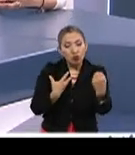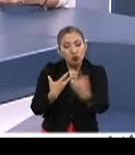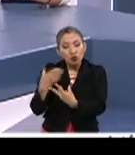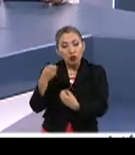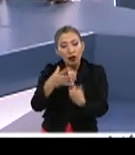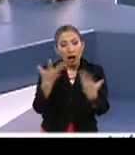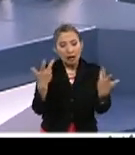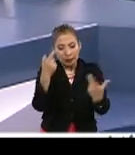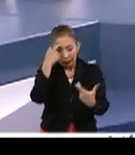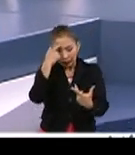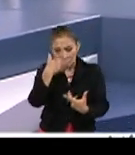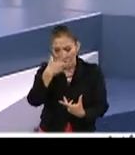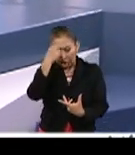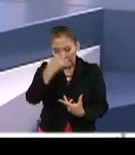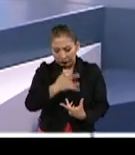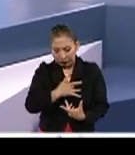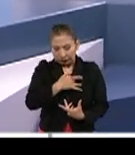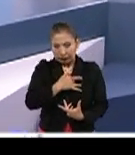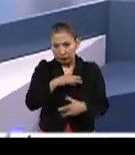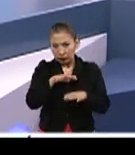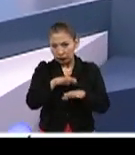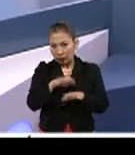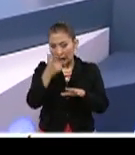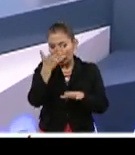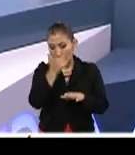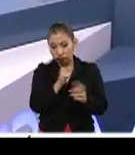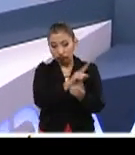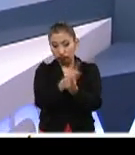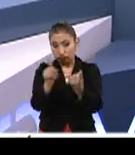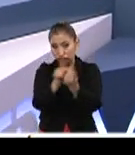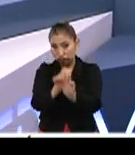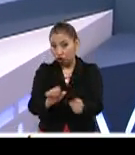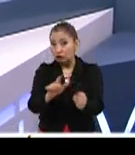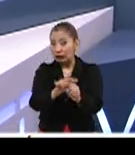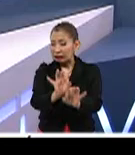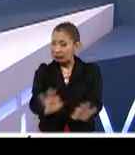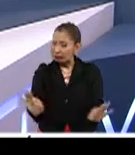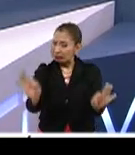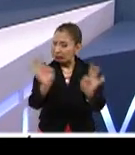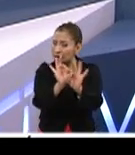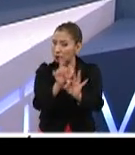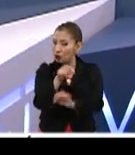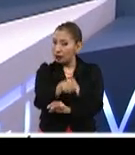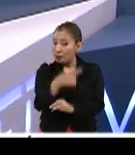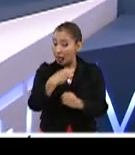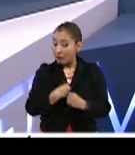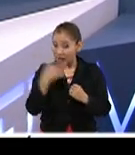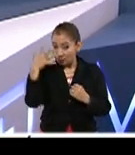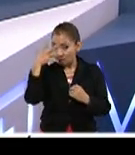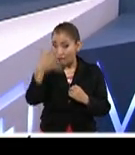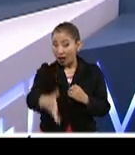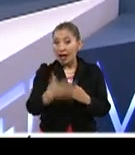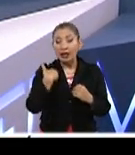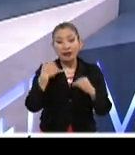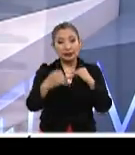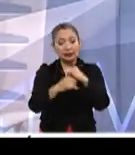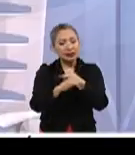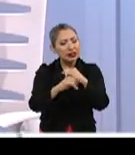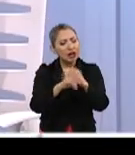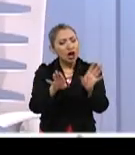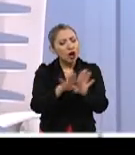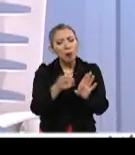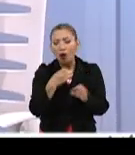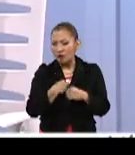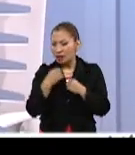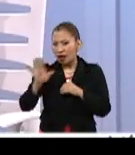ayude a ellos a generar un aprendizaje significativo, sobre todo de habilidades socioemocionales que son fundamentales para la vida que hacemos en línea, como la